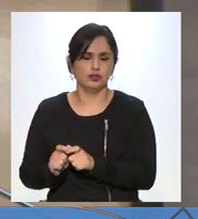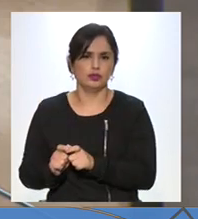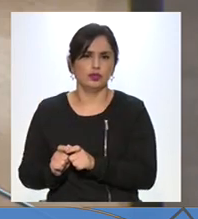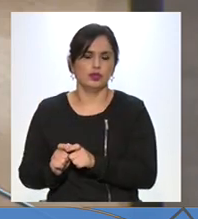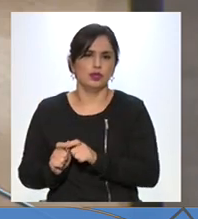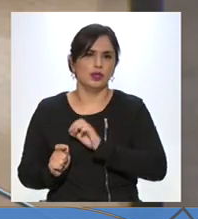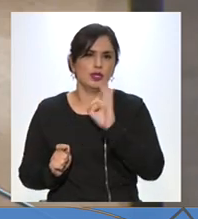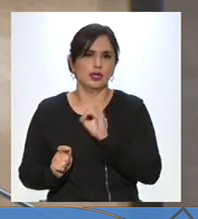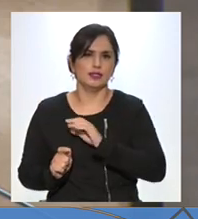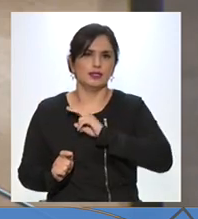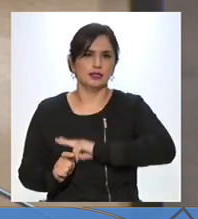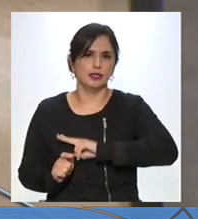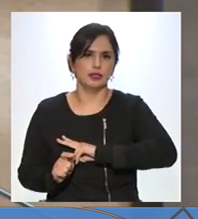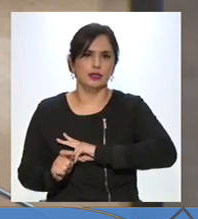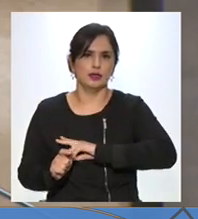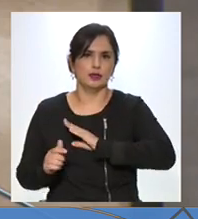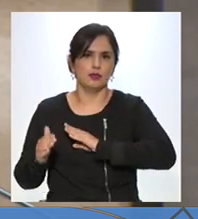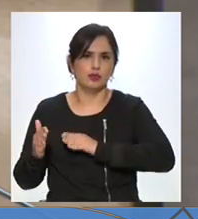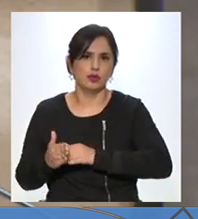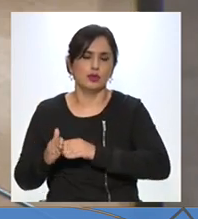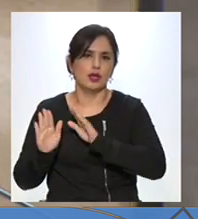tasas de interés.